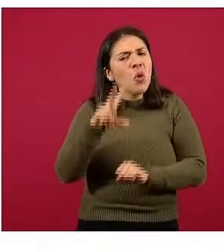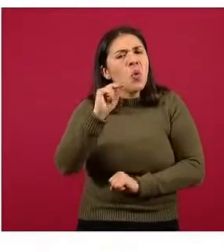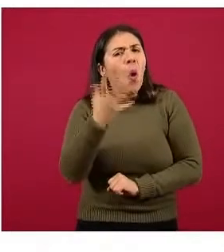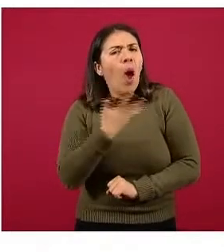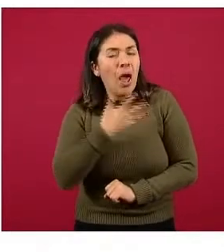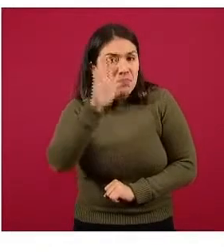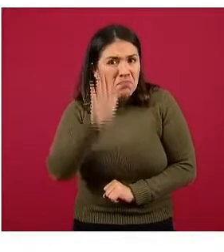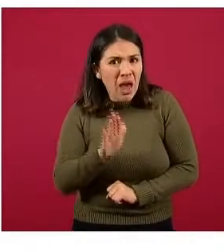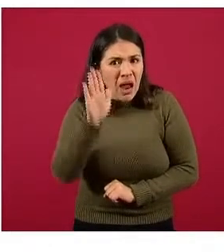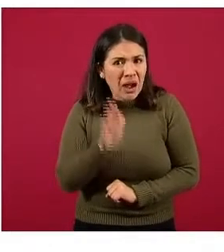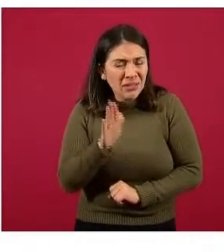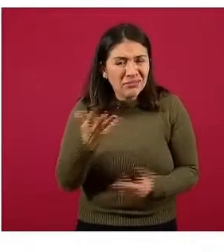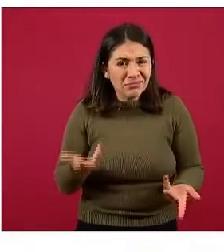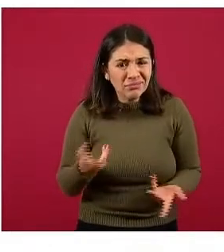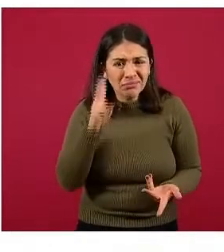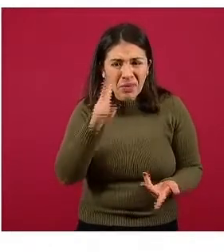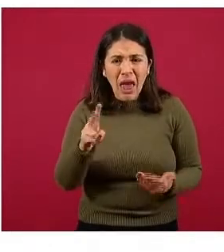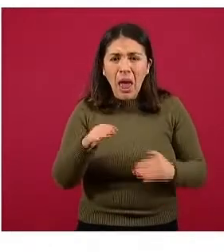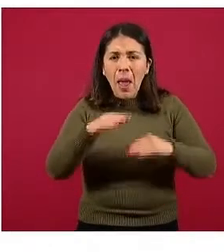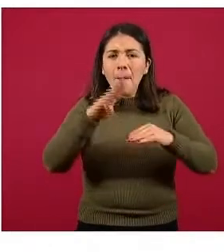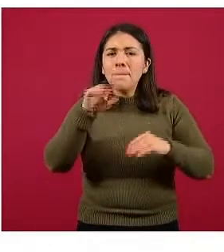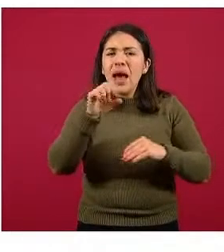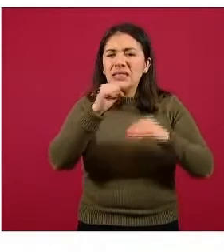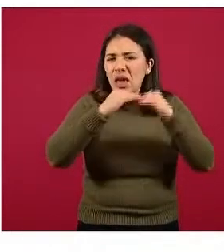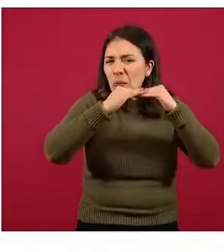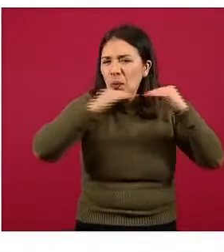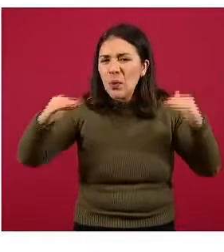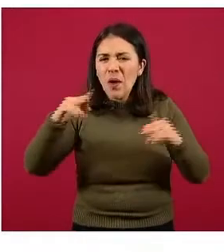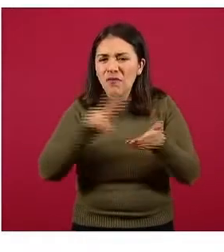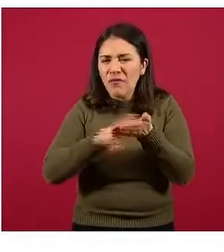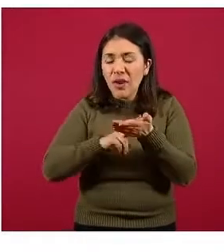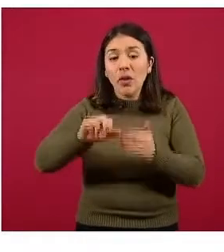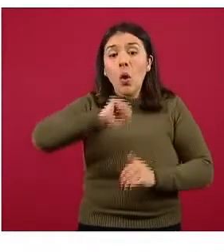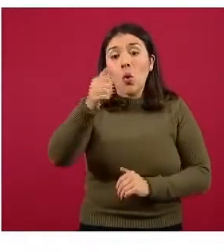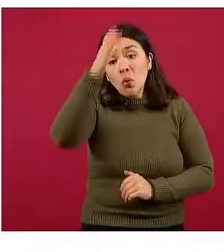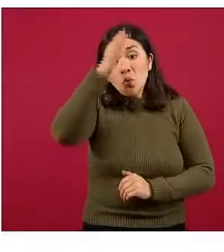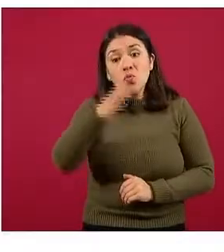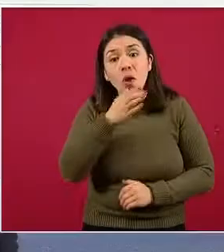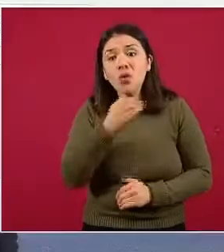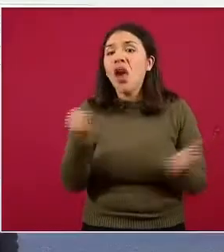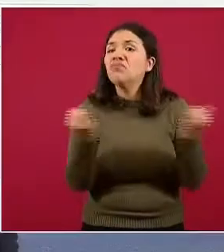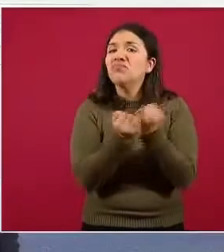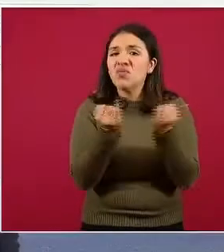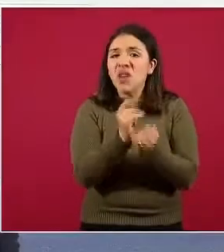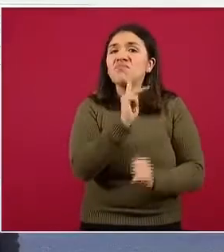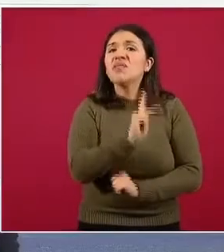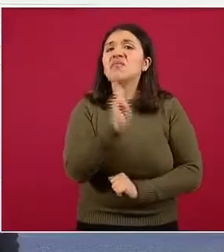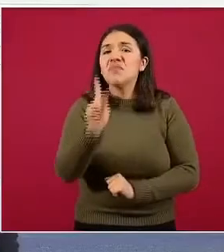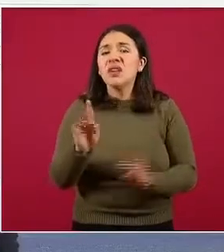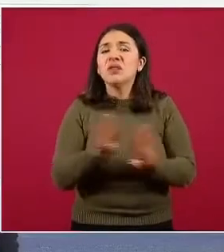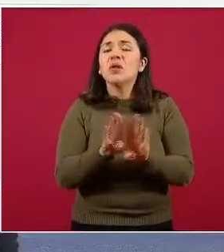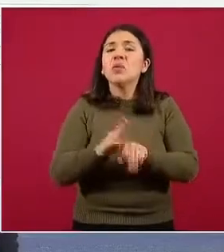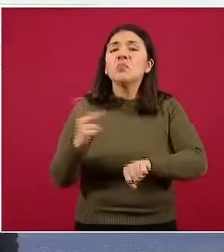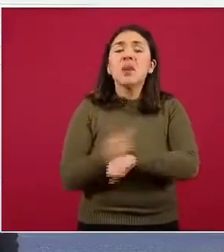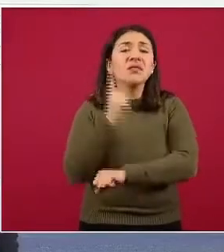antes de la epidemia, la línea base, y Coahuila muy similar a lo que está sucediendo